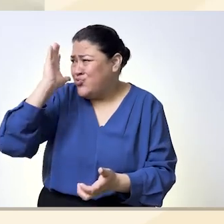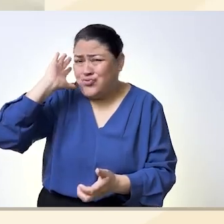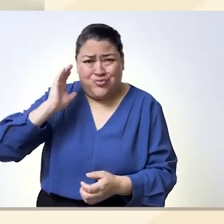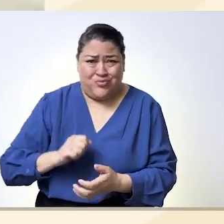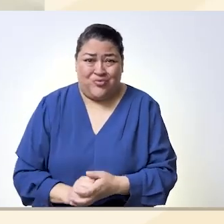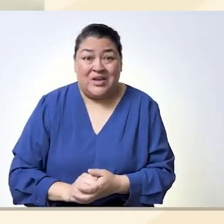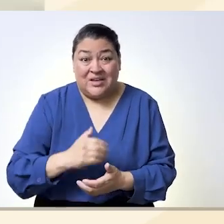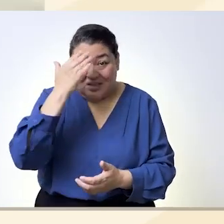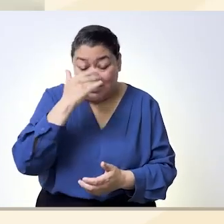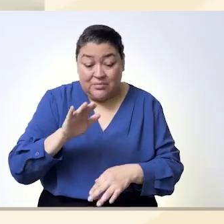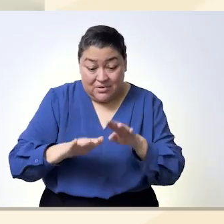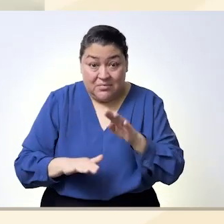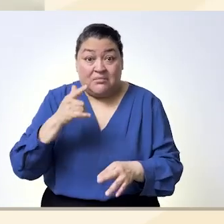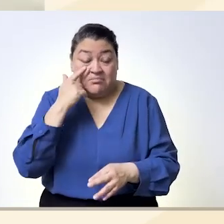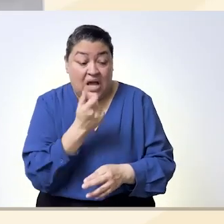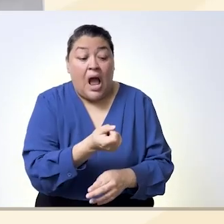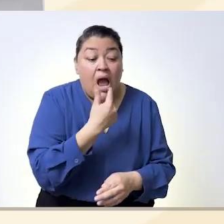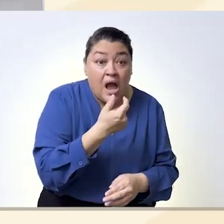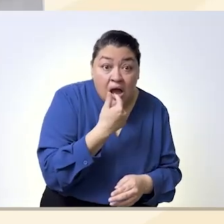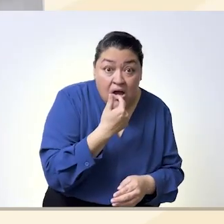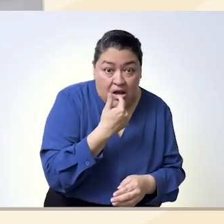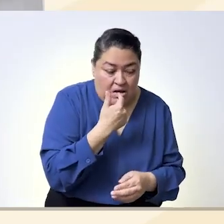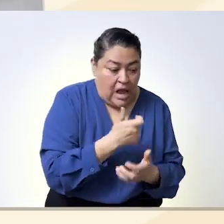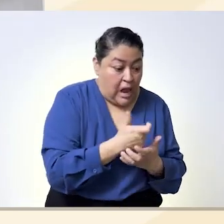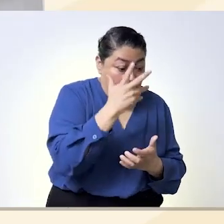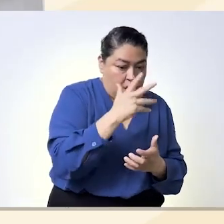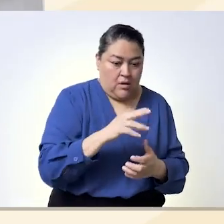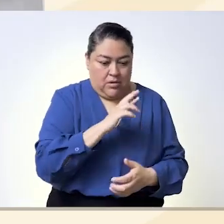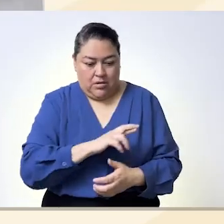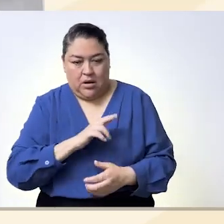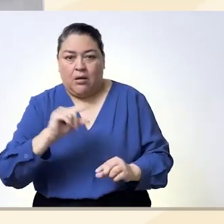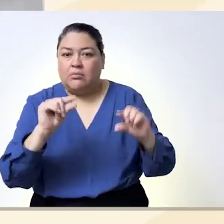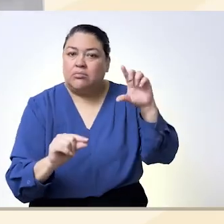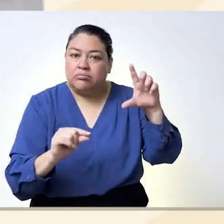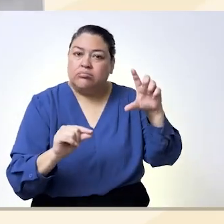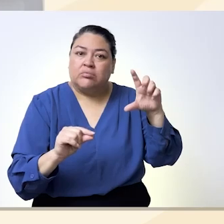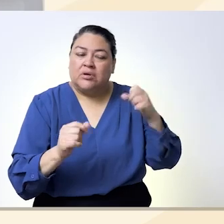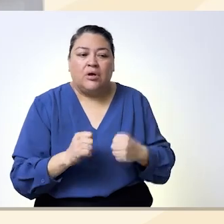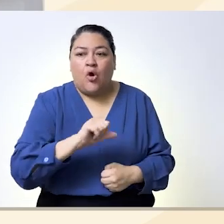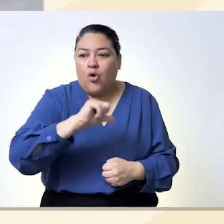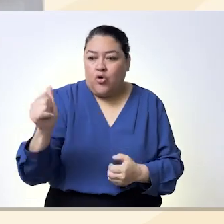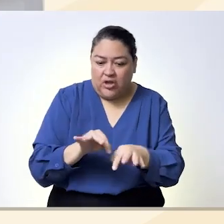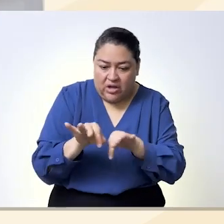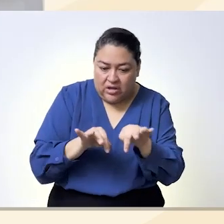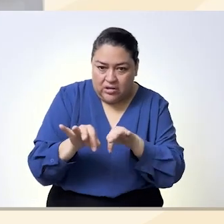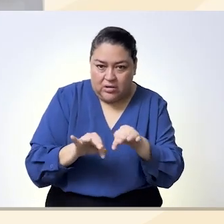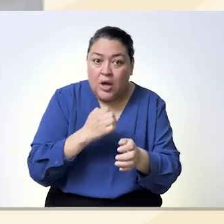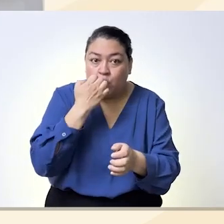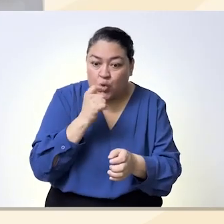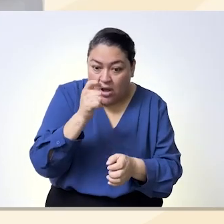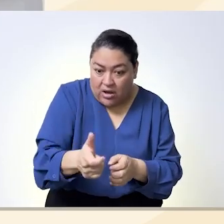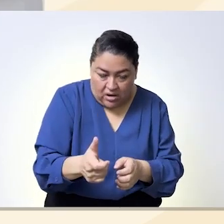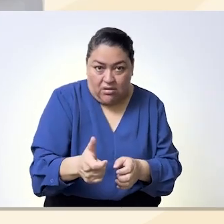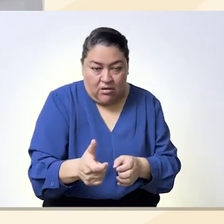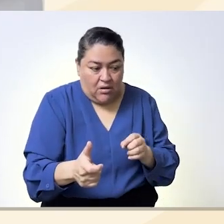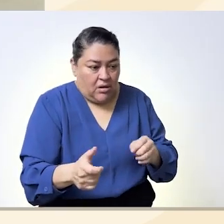que de colegiaturas, que paga más... Y es una cosa que es como no puedo dejar de hacerlo, no puedo dejar de trabajar, pero el trabajo me está matando. Pero no, o sea, entonces creo que más que